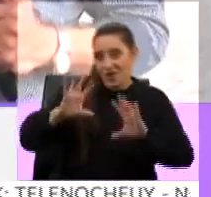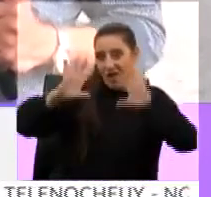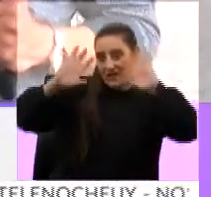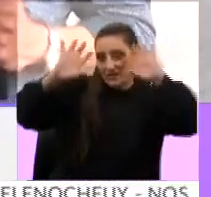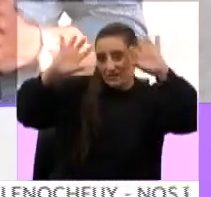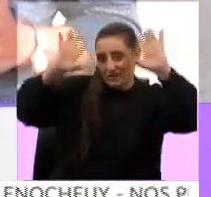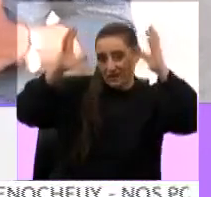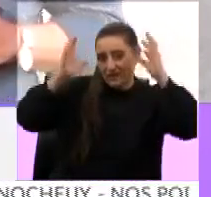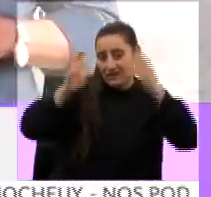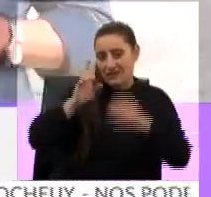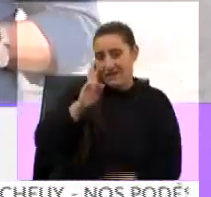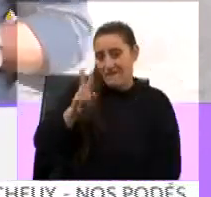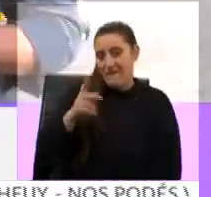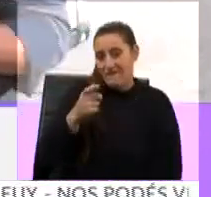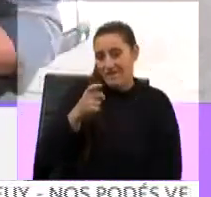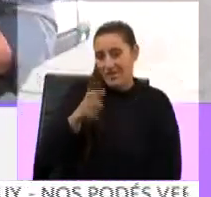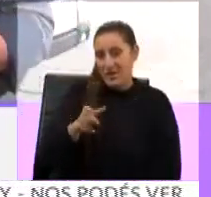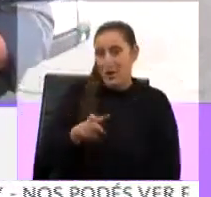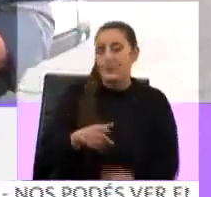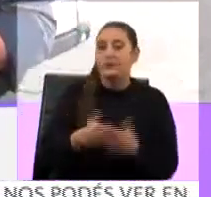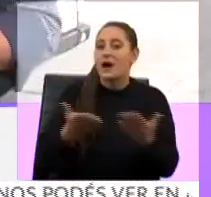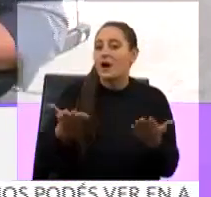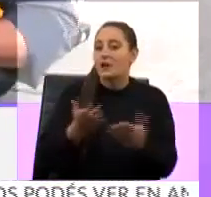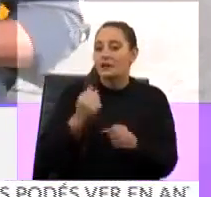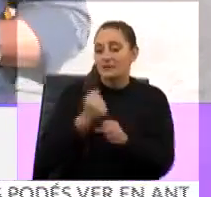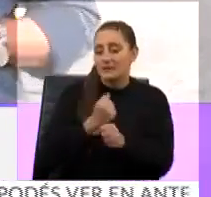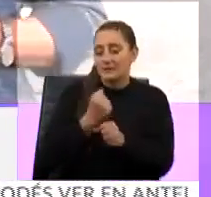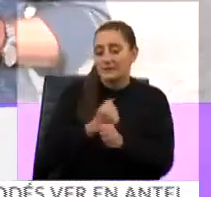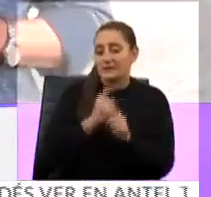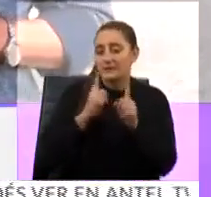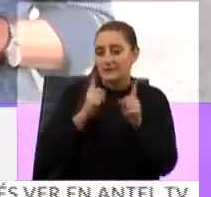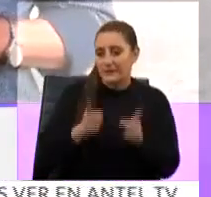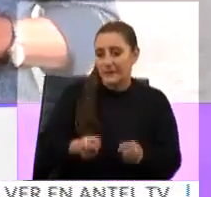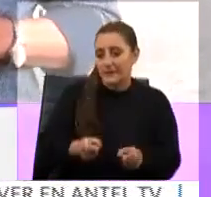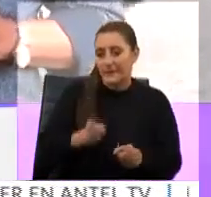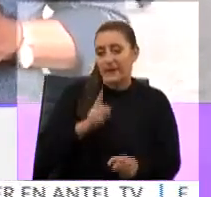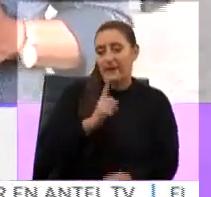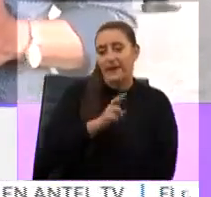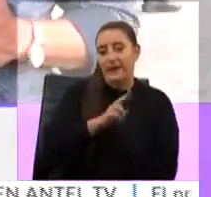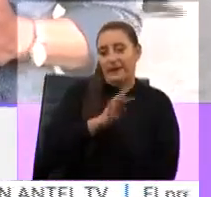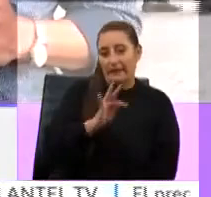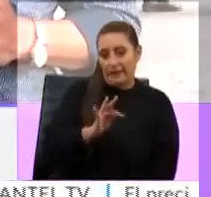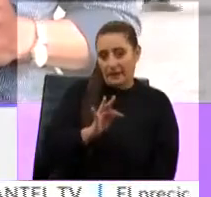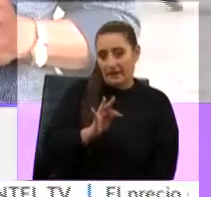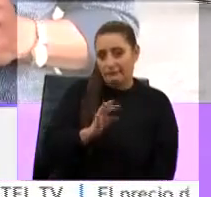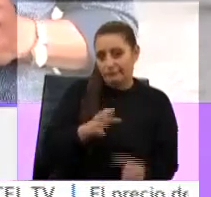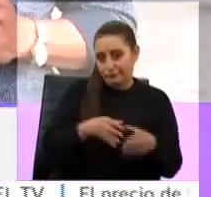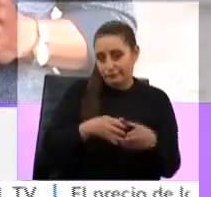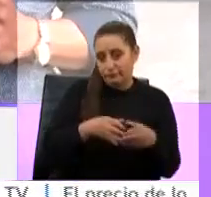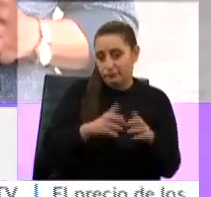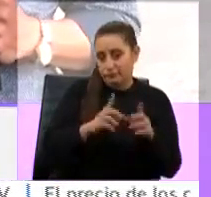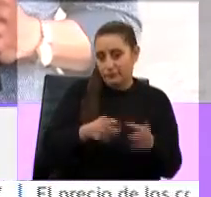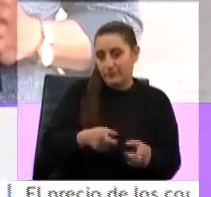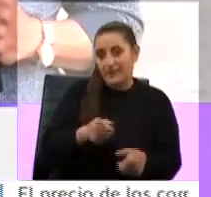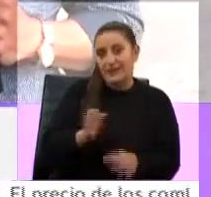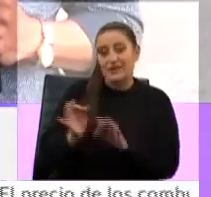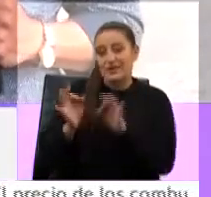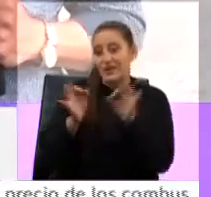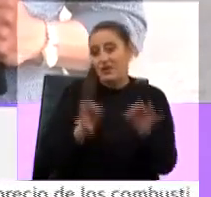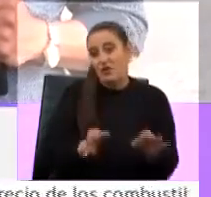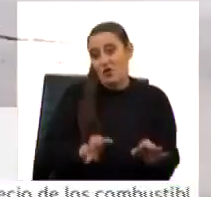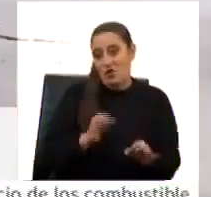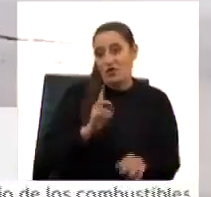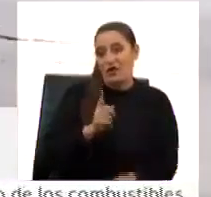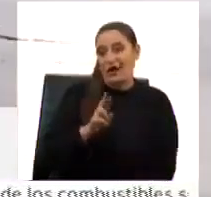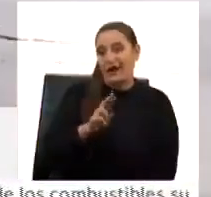accedió Telenoche. Está trabajando también personal del GRT en el lugar, fueron los que llegaron en